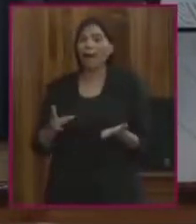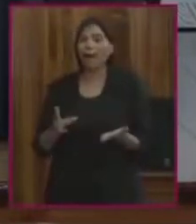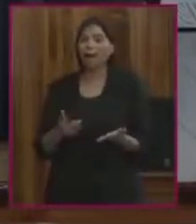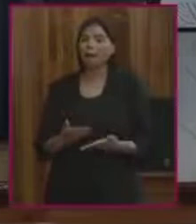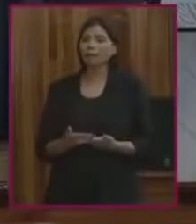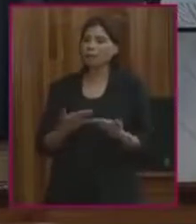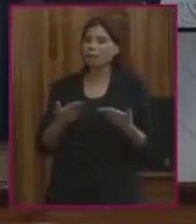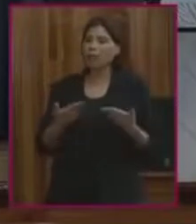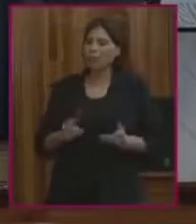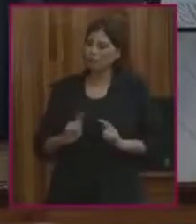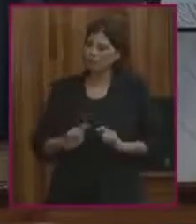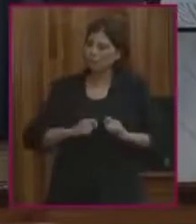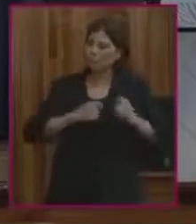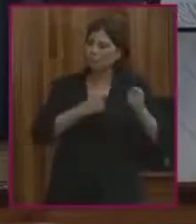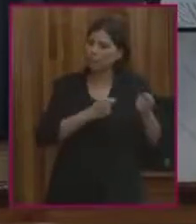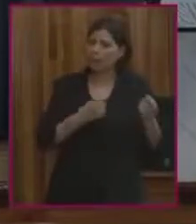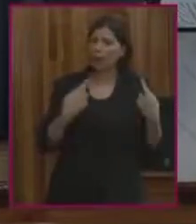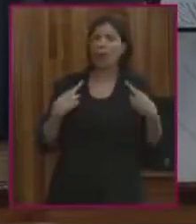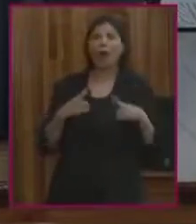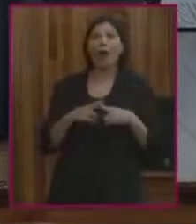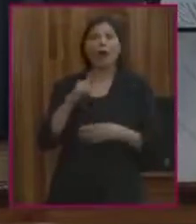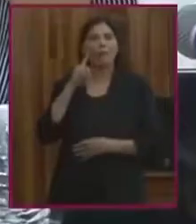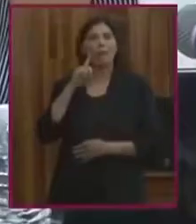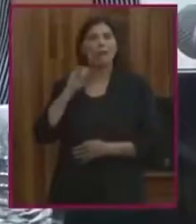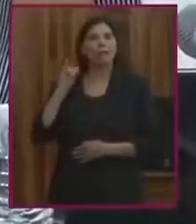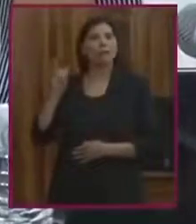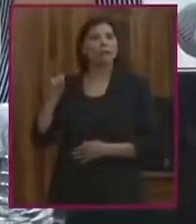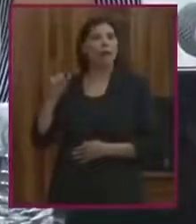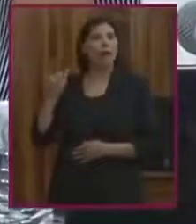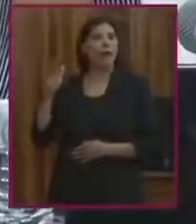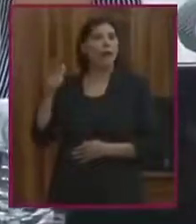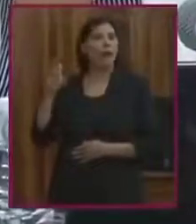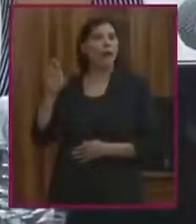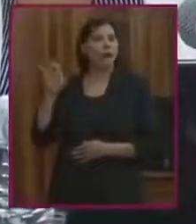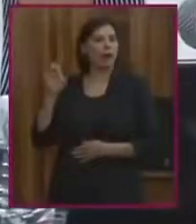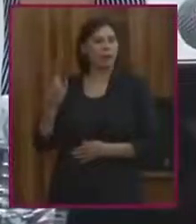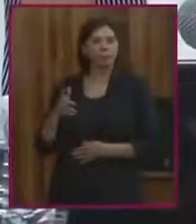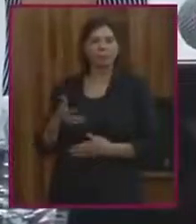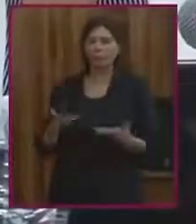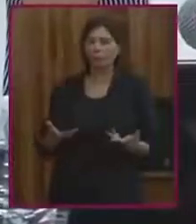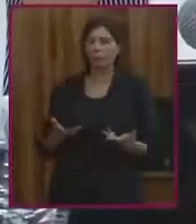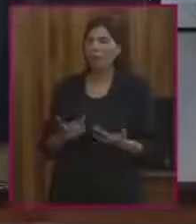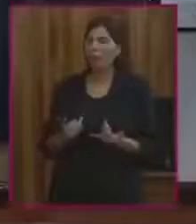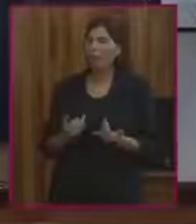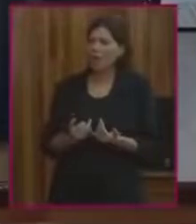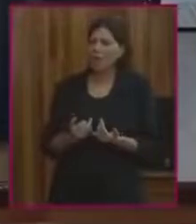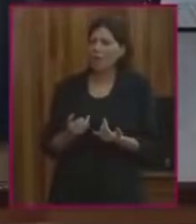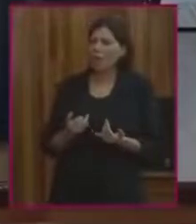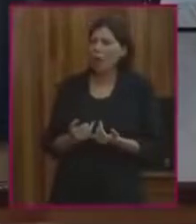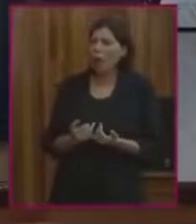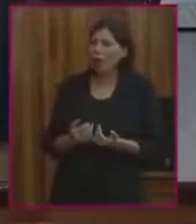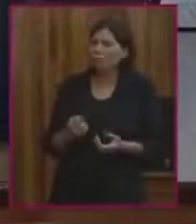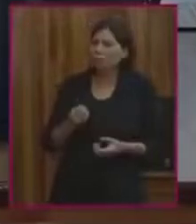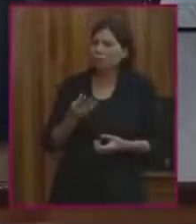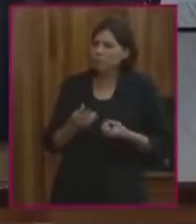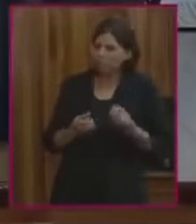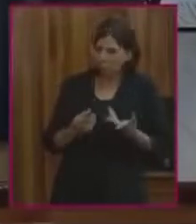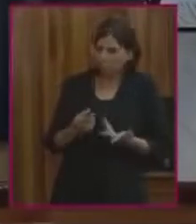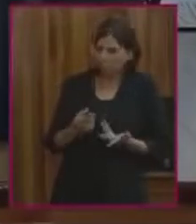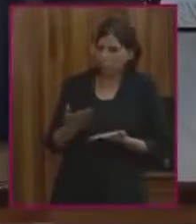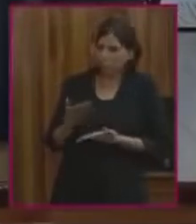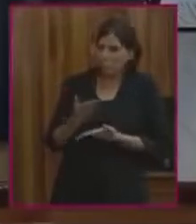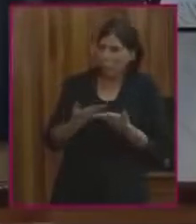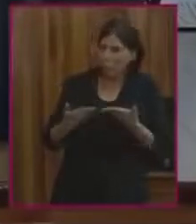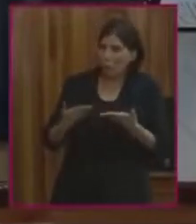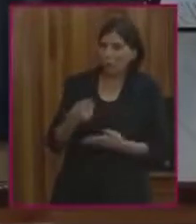a Jacqueline, a la maestra Jacqueline. Adelante, maestra Jacqueline. Bueno, pues igual, tomando en cuenta las aportaciones, me gustaría recalcar